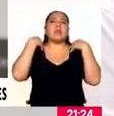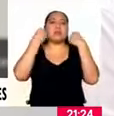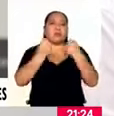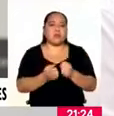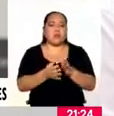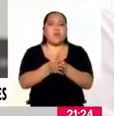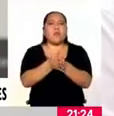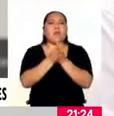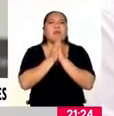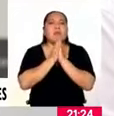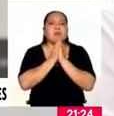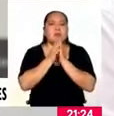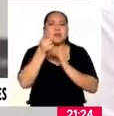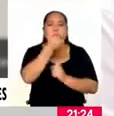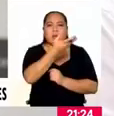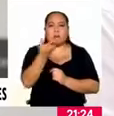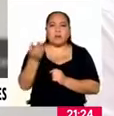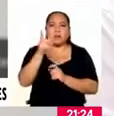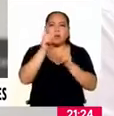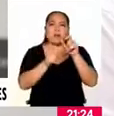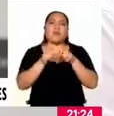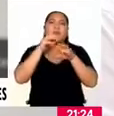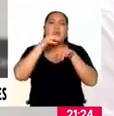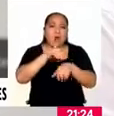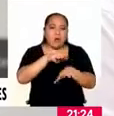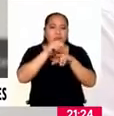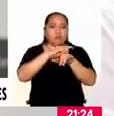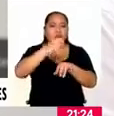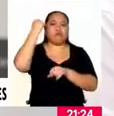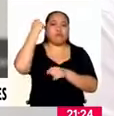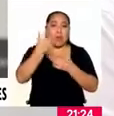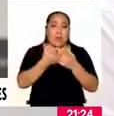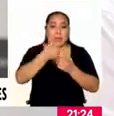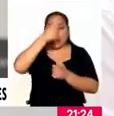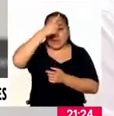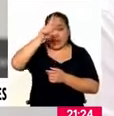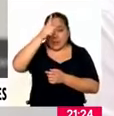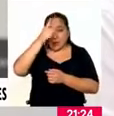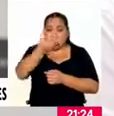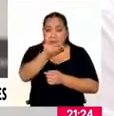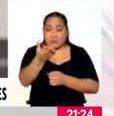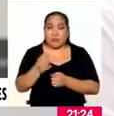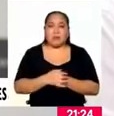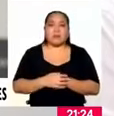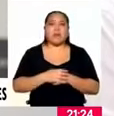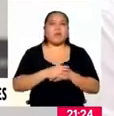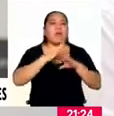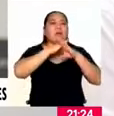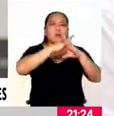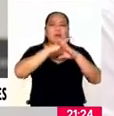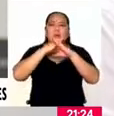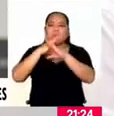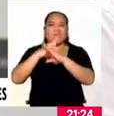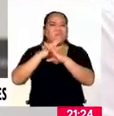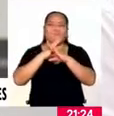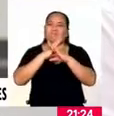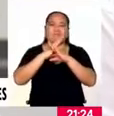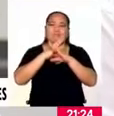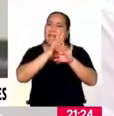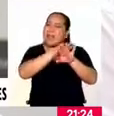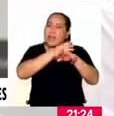Invocar a aquellos que hacen las marchas, desbloquear totalmente las arterias de nuestro